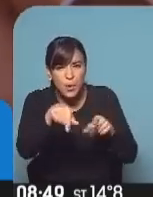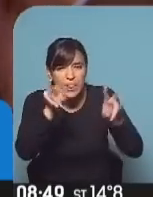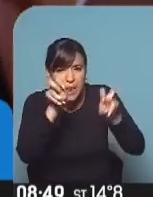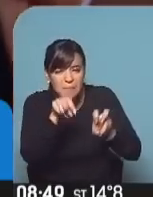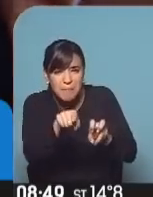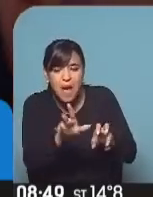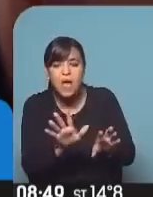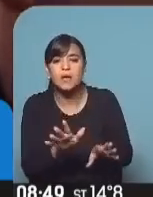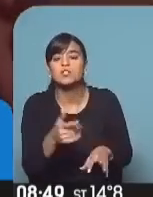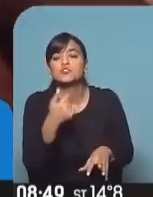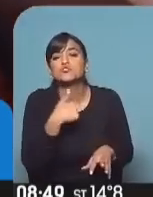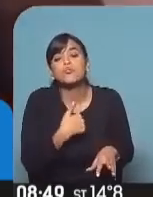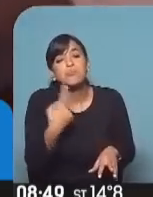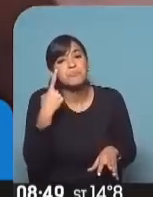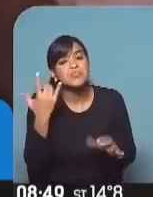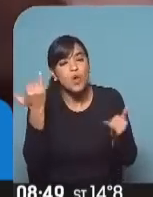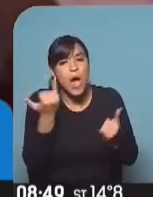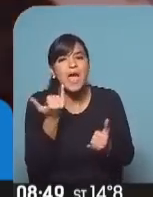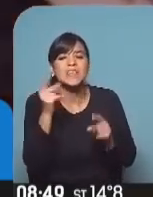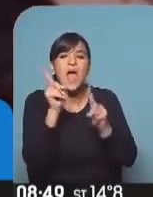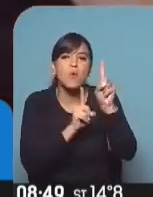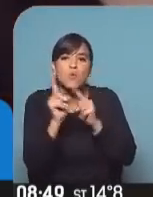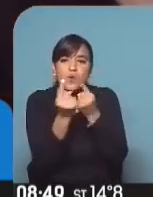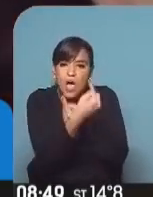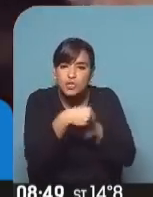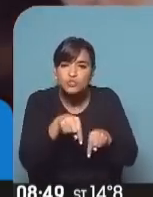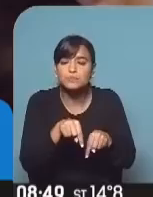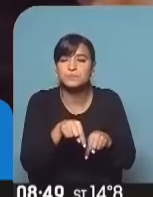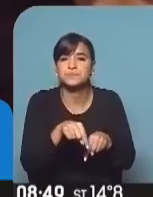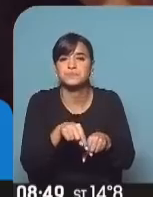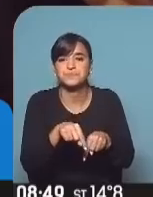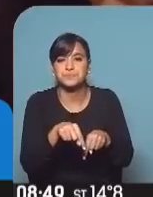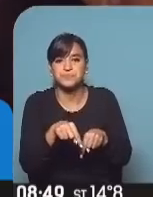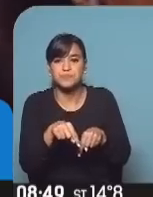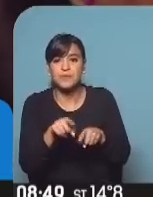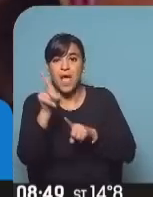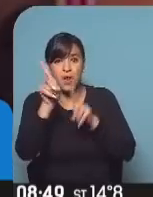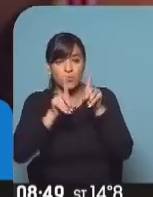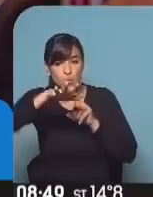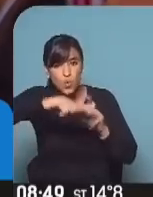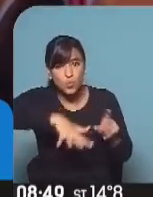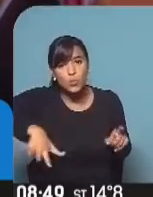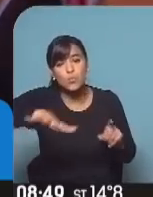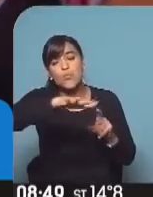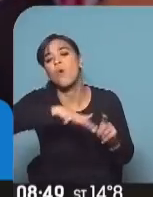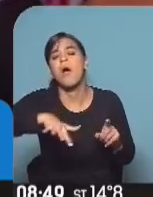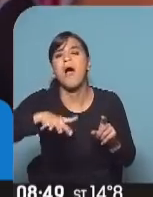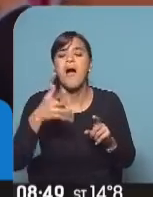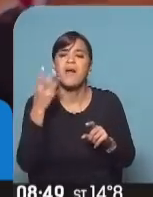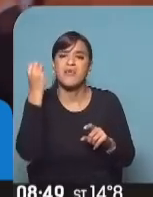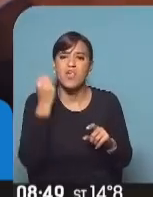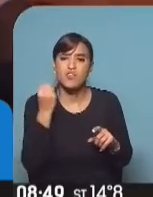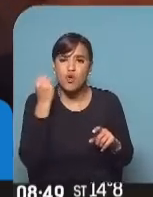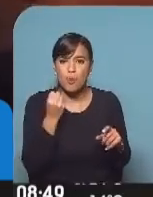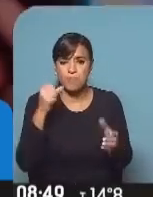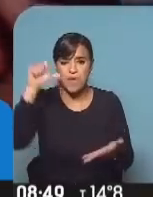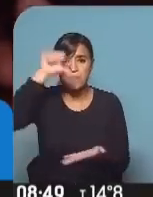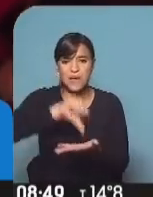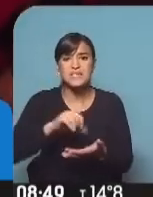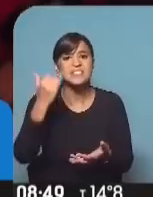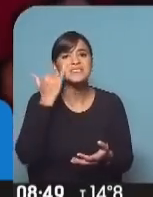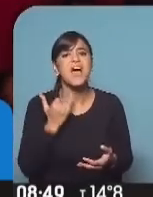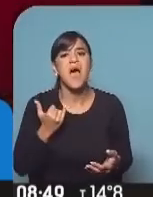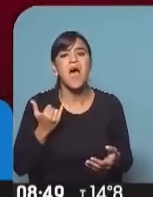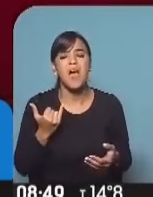hay algunos indicios hoy que están dando que en algunos lugares en alguna sectores de la economía de nuestro país ya